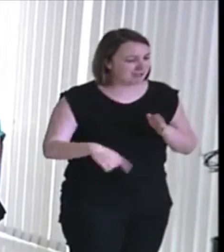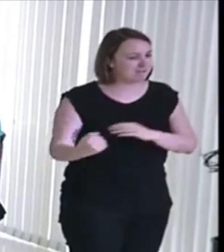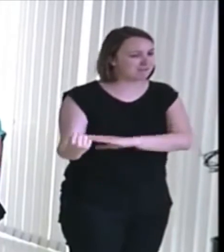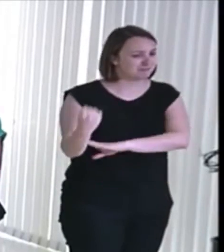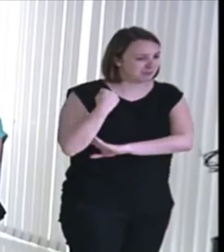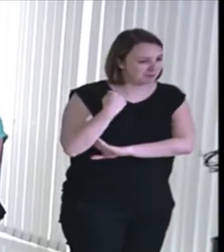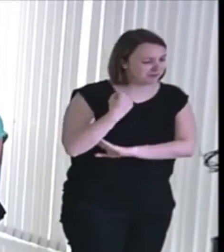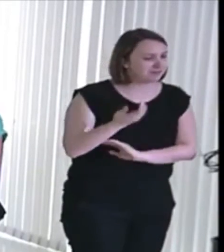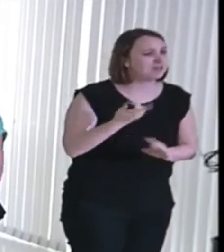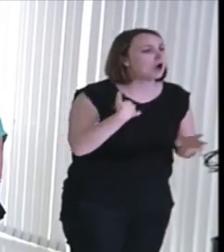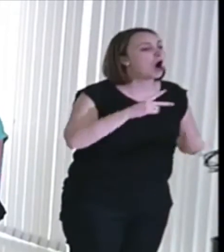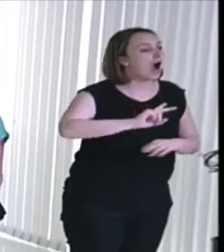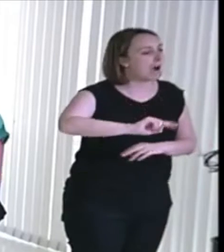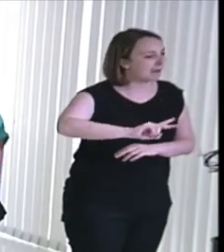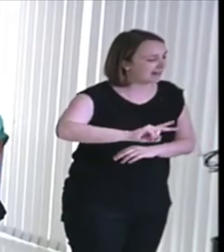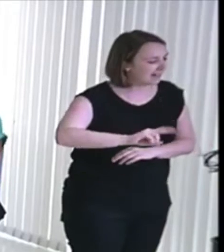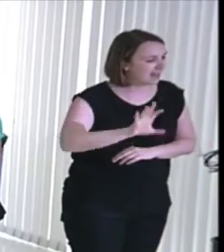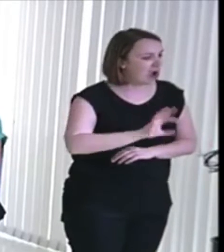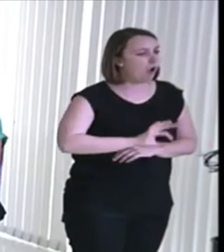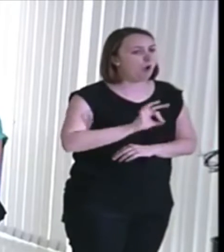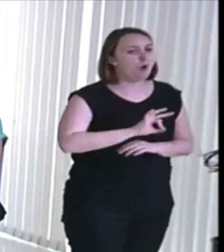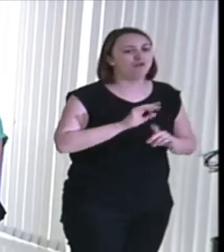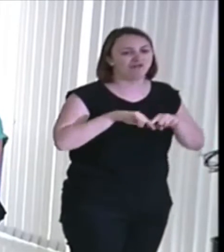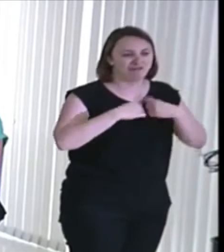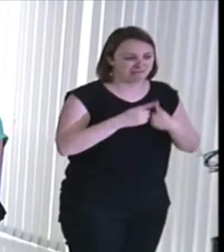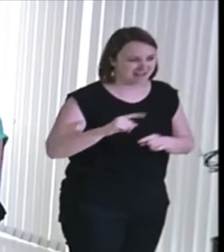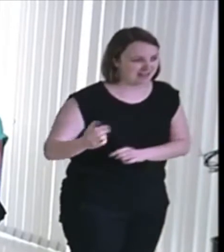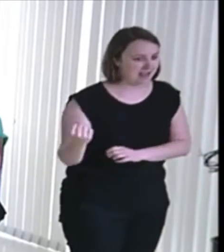Y socios puede ser una pareja o puede ser una red de apoyo.